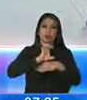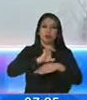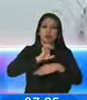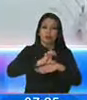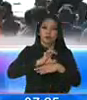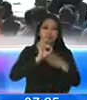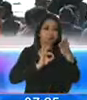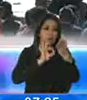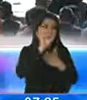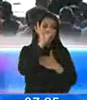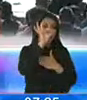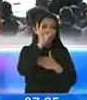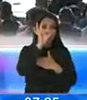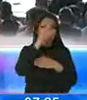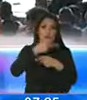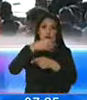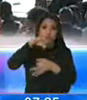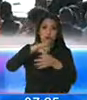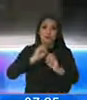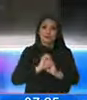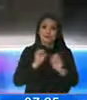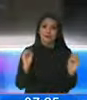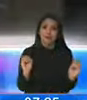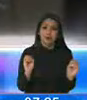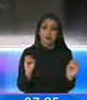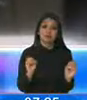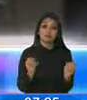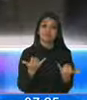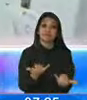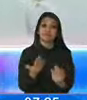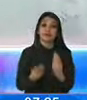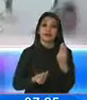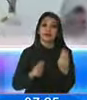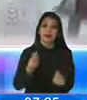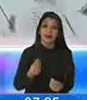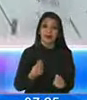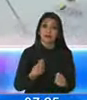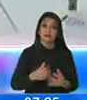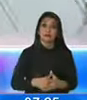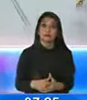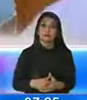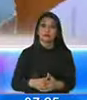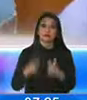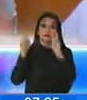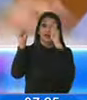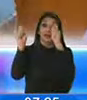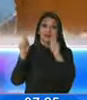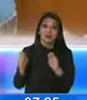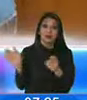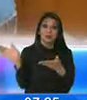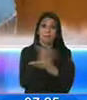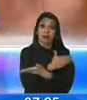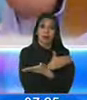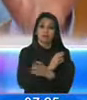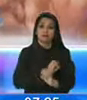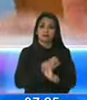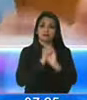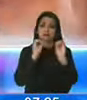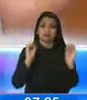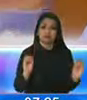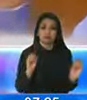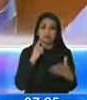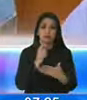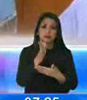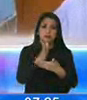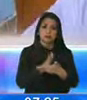no fue calificado por el CNE, se procederá no a sacar los carteles. En esos casos, por ejemplo, se dividirá